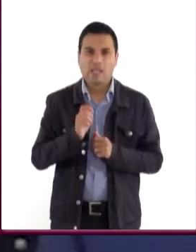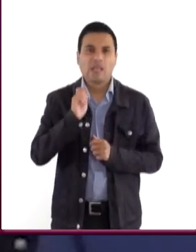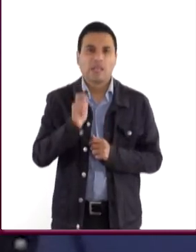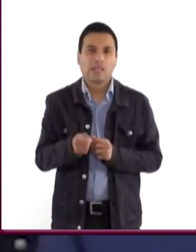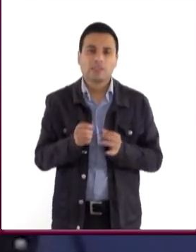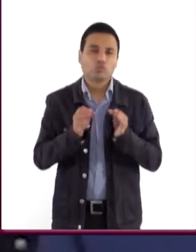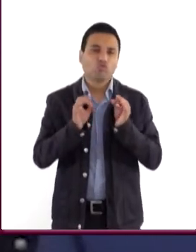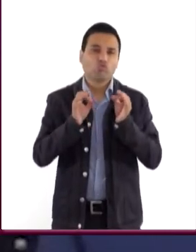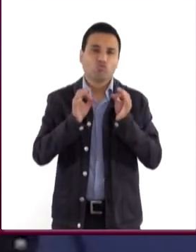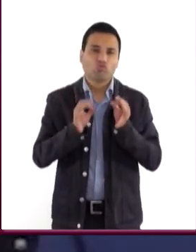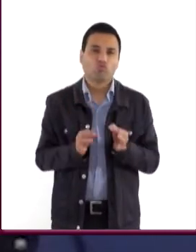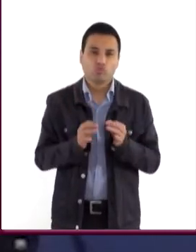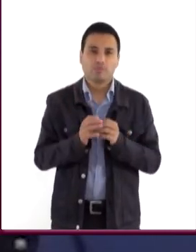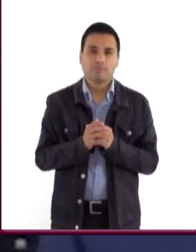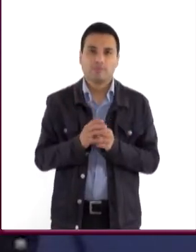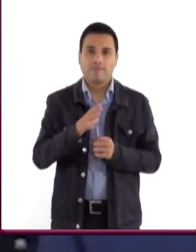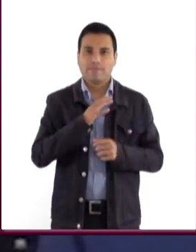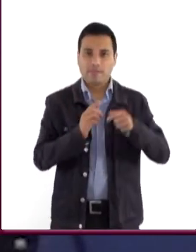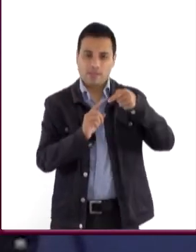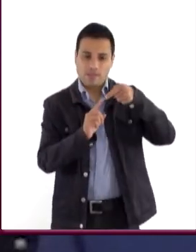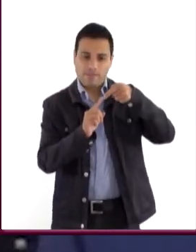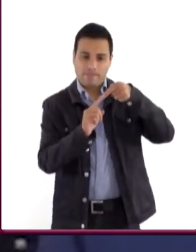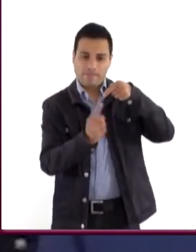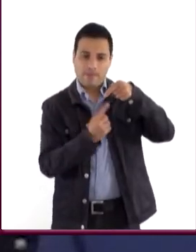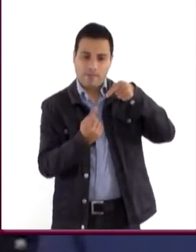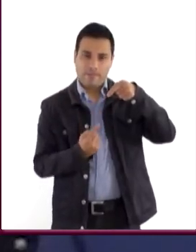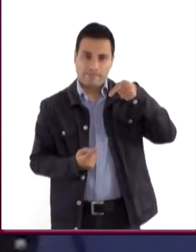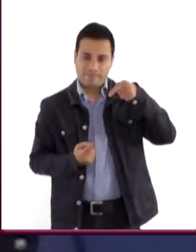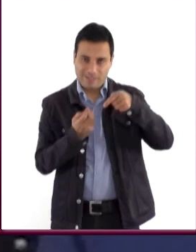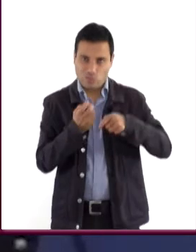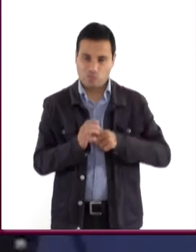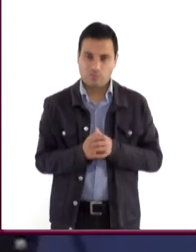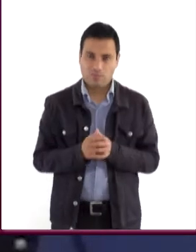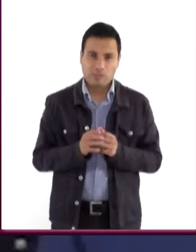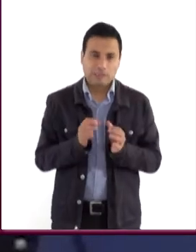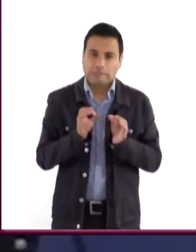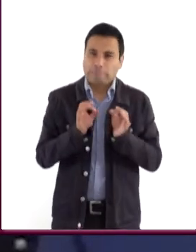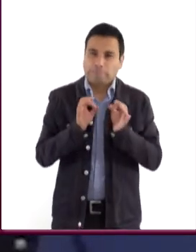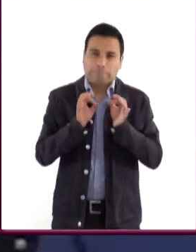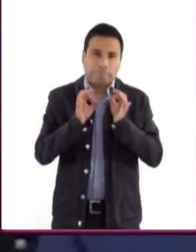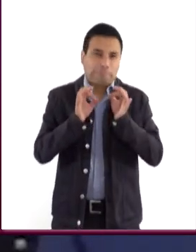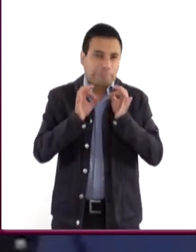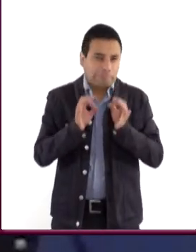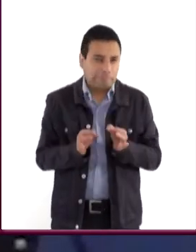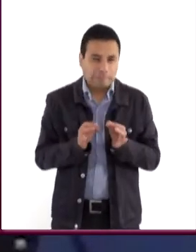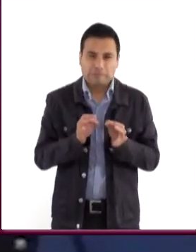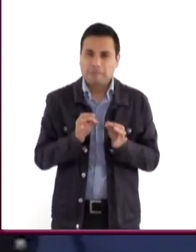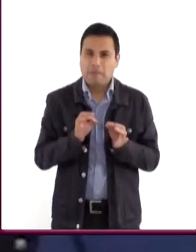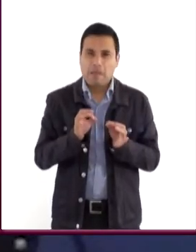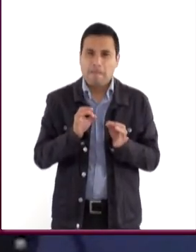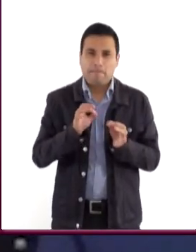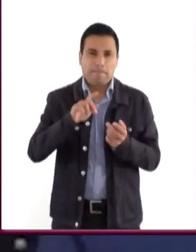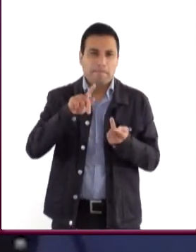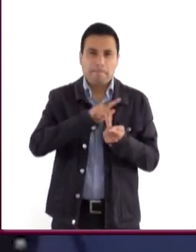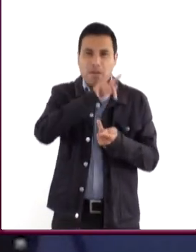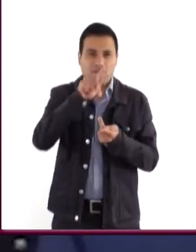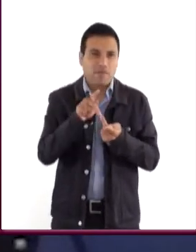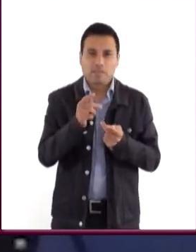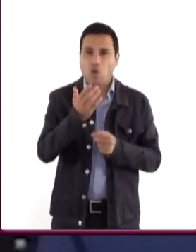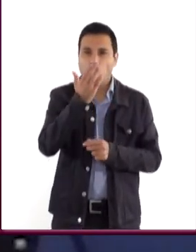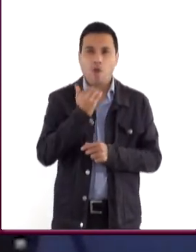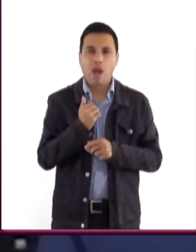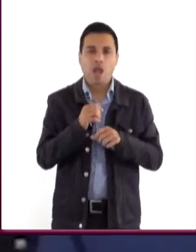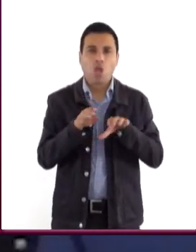que es con una geometría ideal, única, perfecta, que no tiene